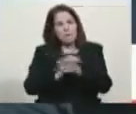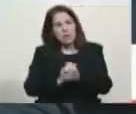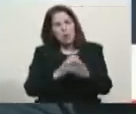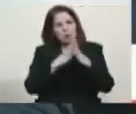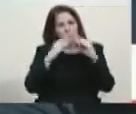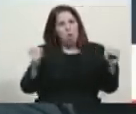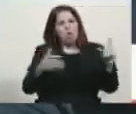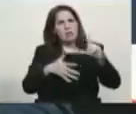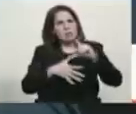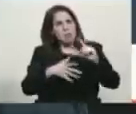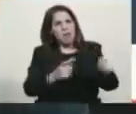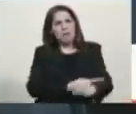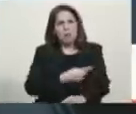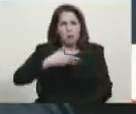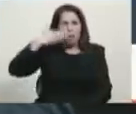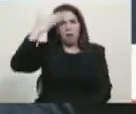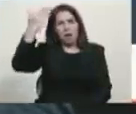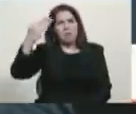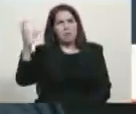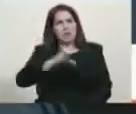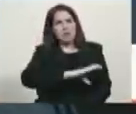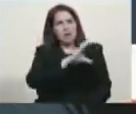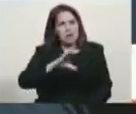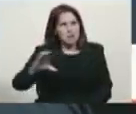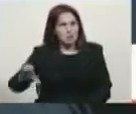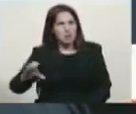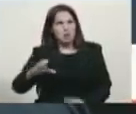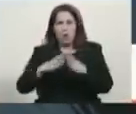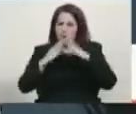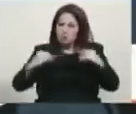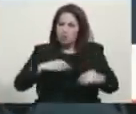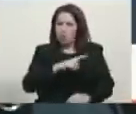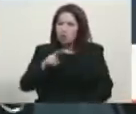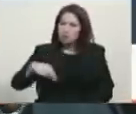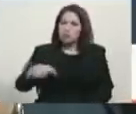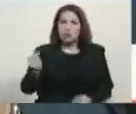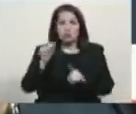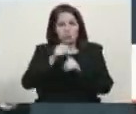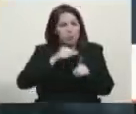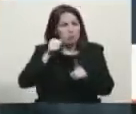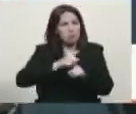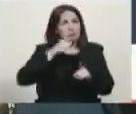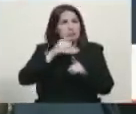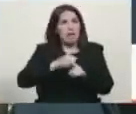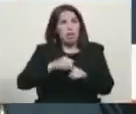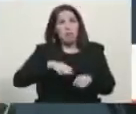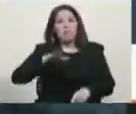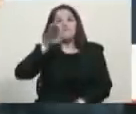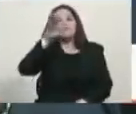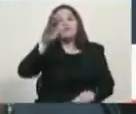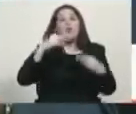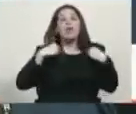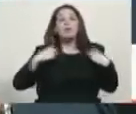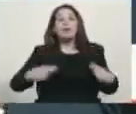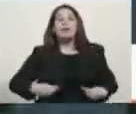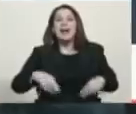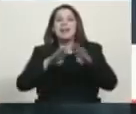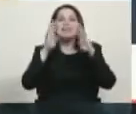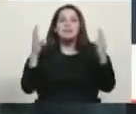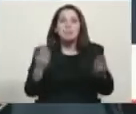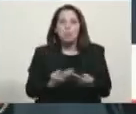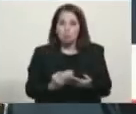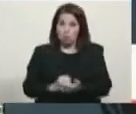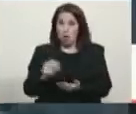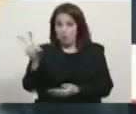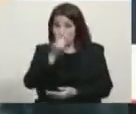latinoamericanos, hermanos árabes, caribeños. Estamos luchando por el destino de la humanidad. En Venezuela se